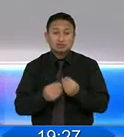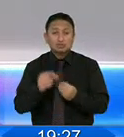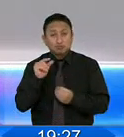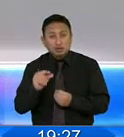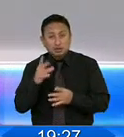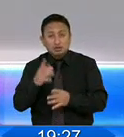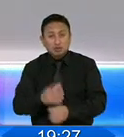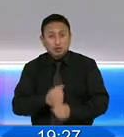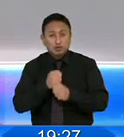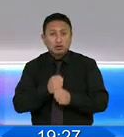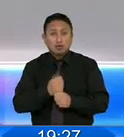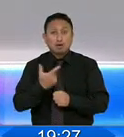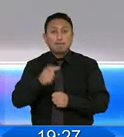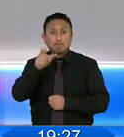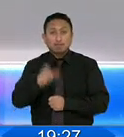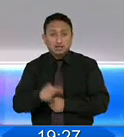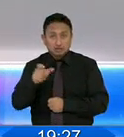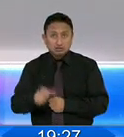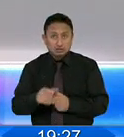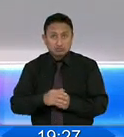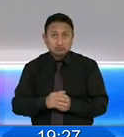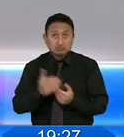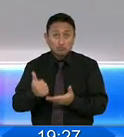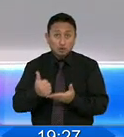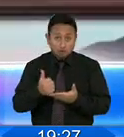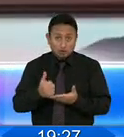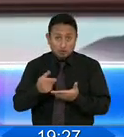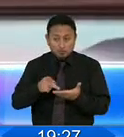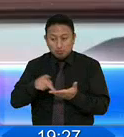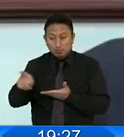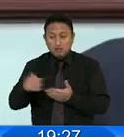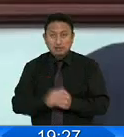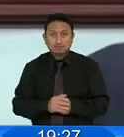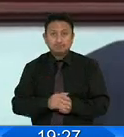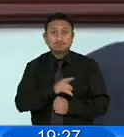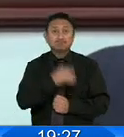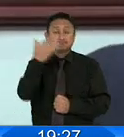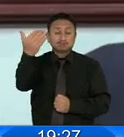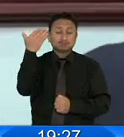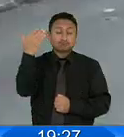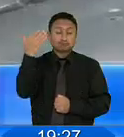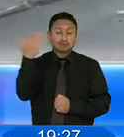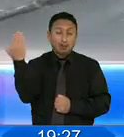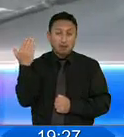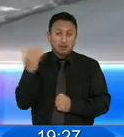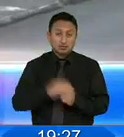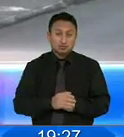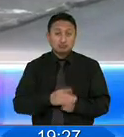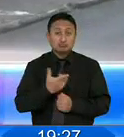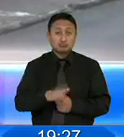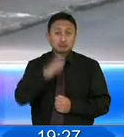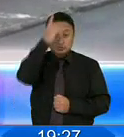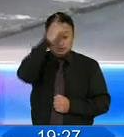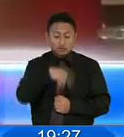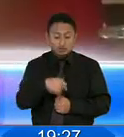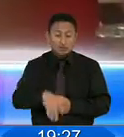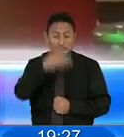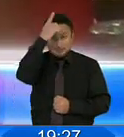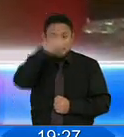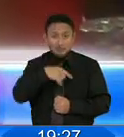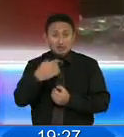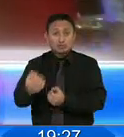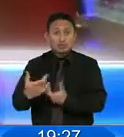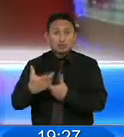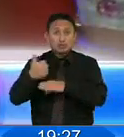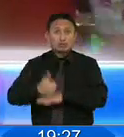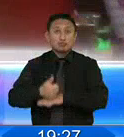dar a las personas que tal vez nos estaban apoyando. El alcalde de Baños, Luis Silva, sostiene que la decisión se toma en base a un informe de la Autoridad